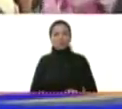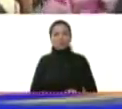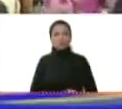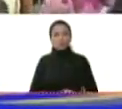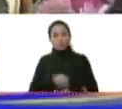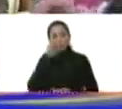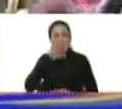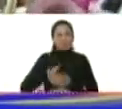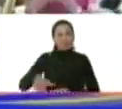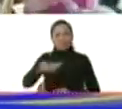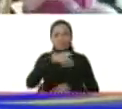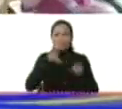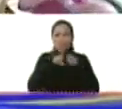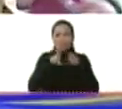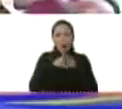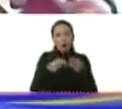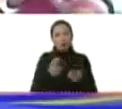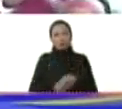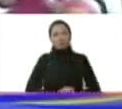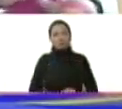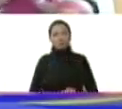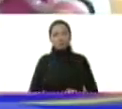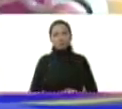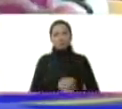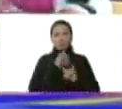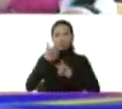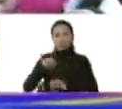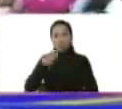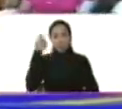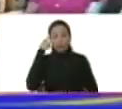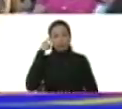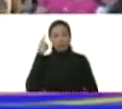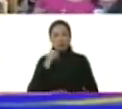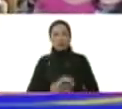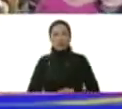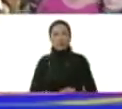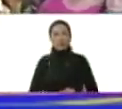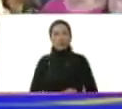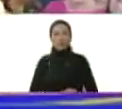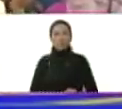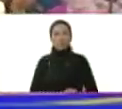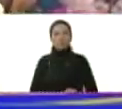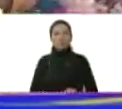del pueblo. Y ustedes lo saben.